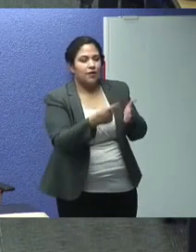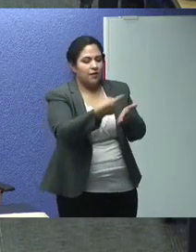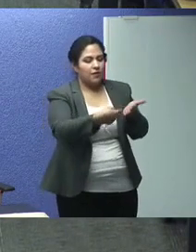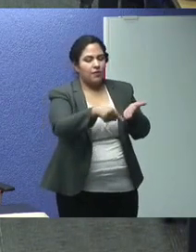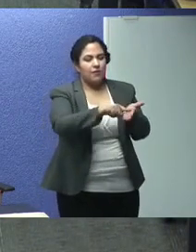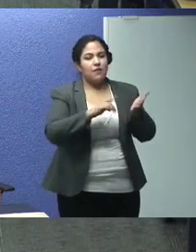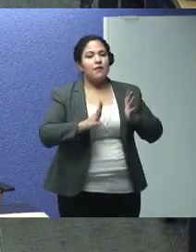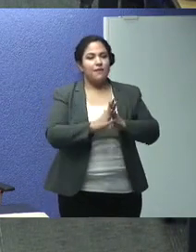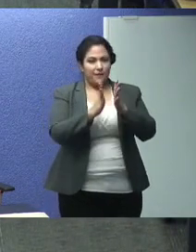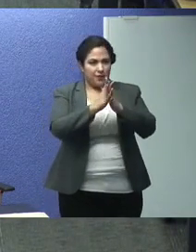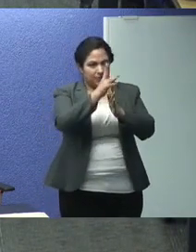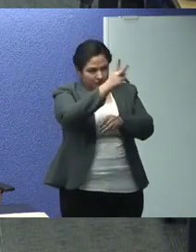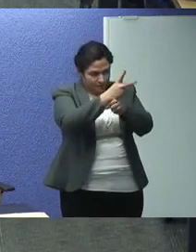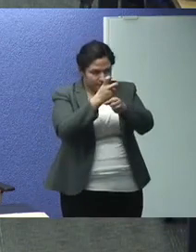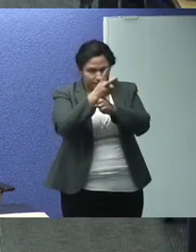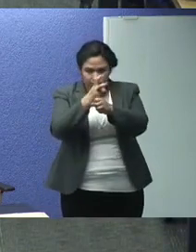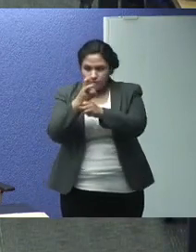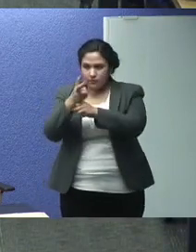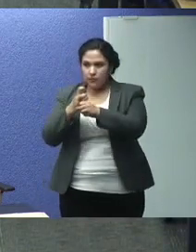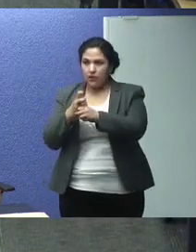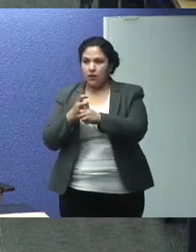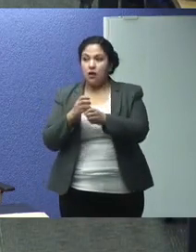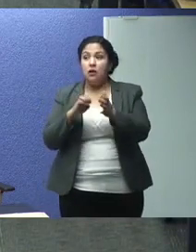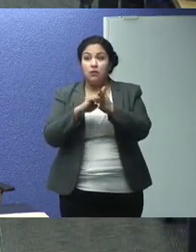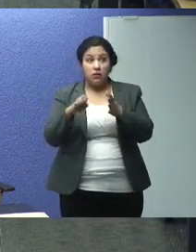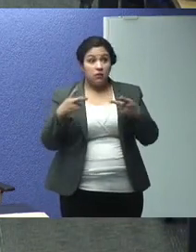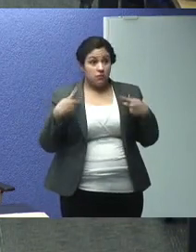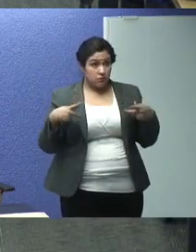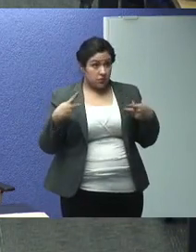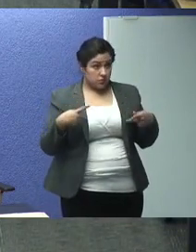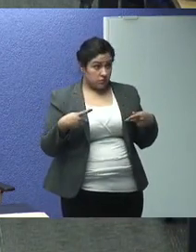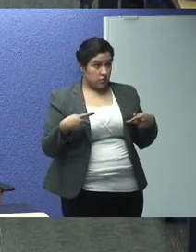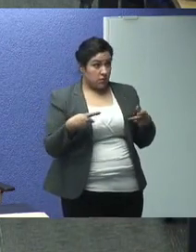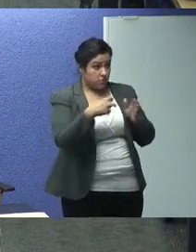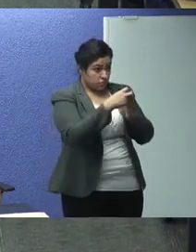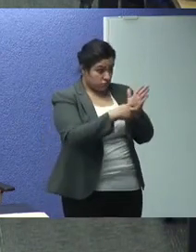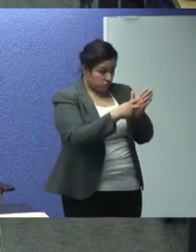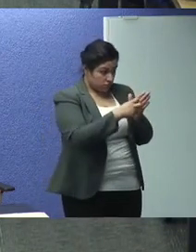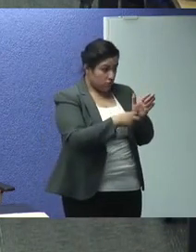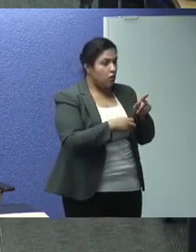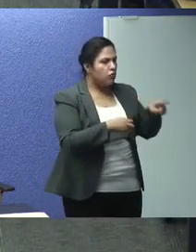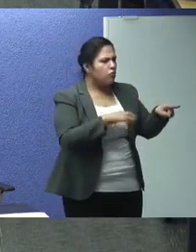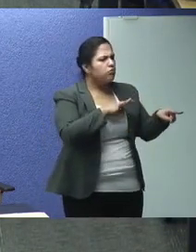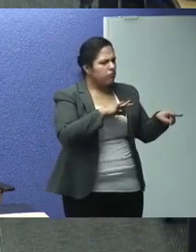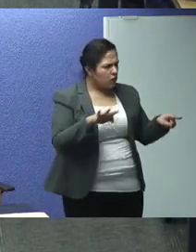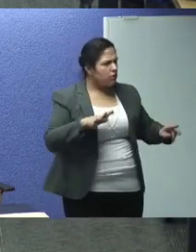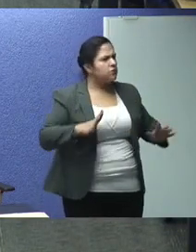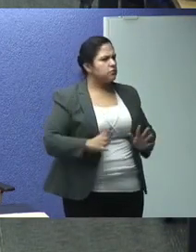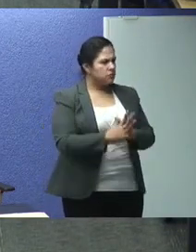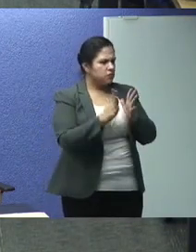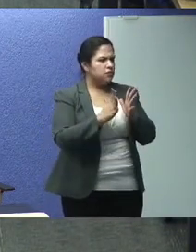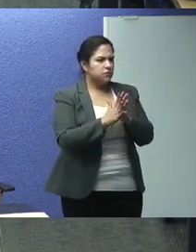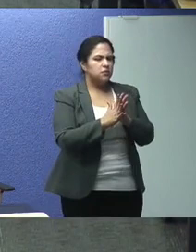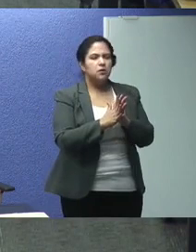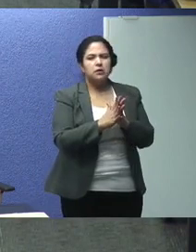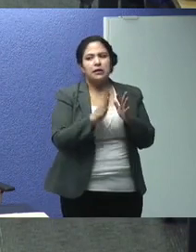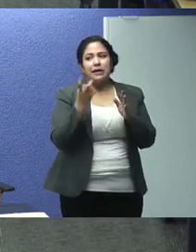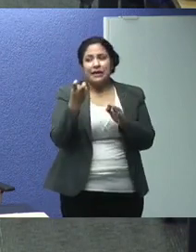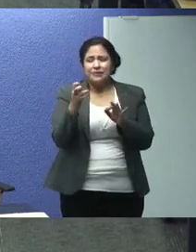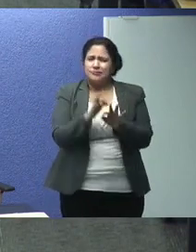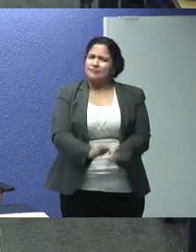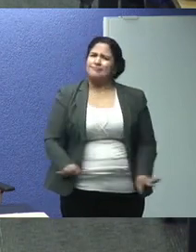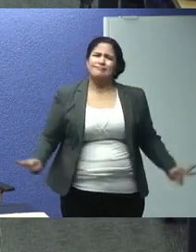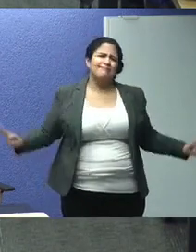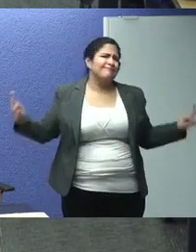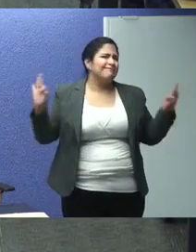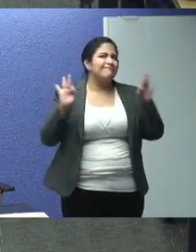la gente que se le está capacitando se le diga que tiene todo el derecho de participar. Y yo creo que eso es muy importante. Incluso